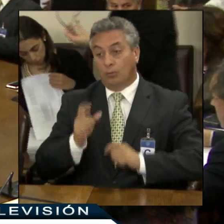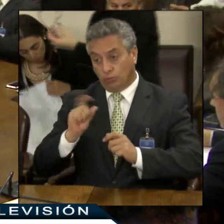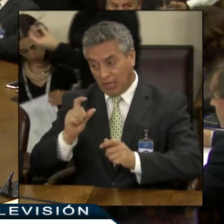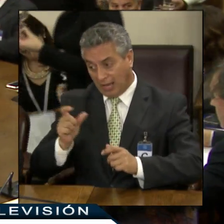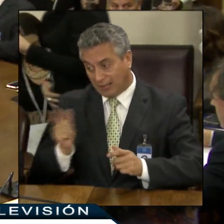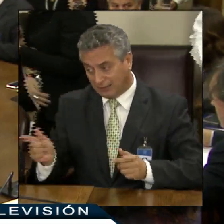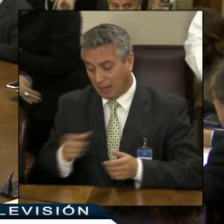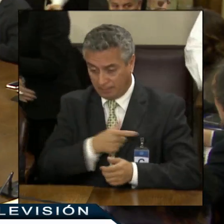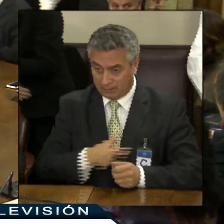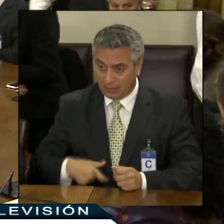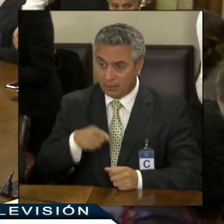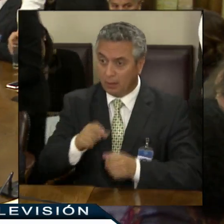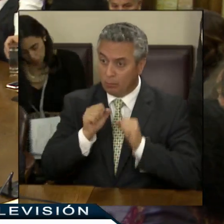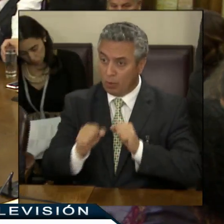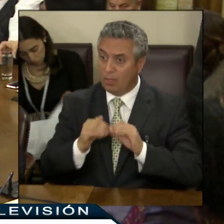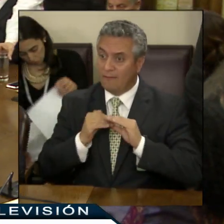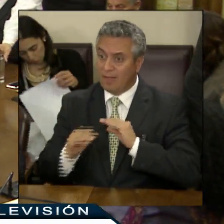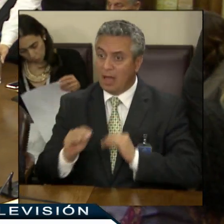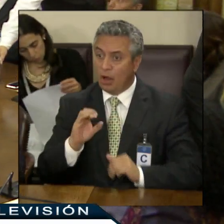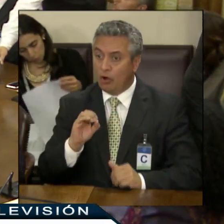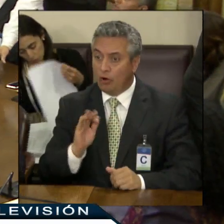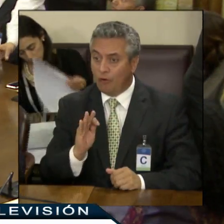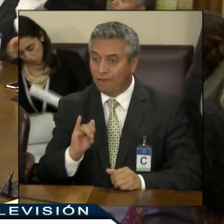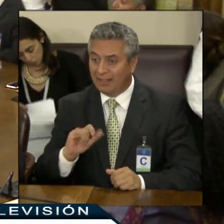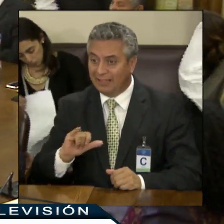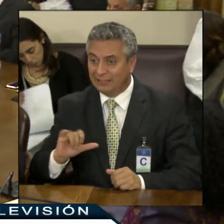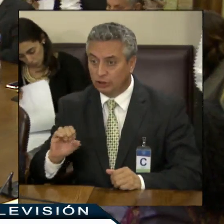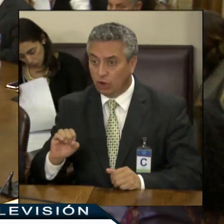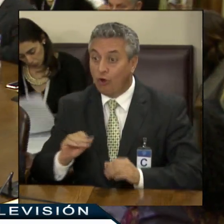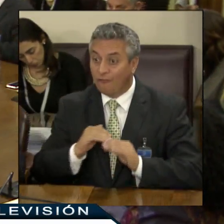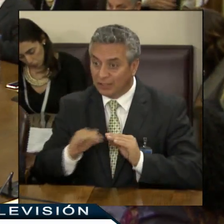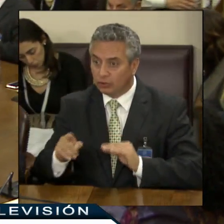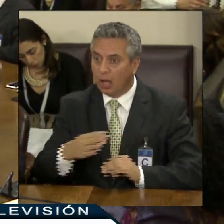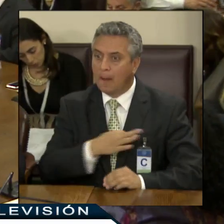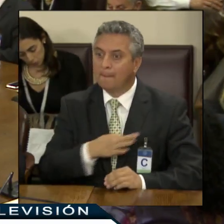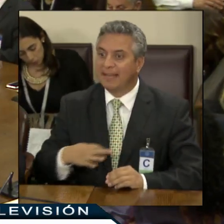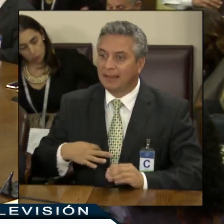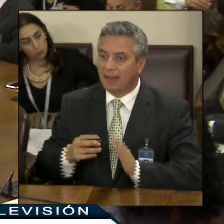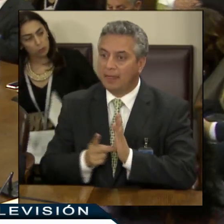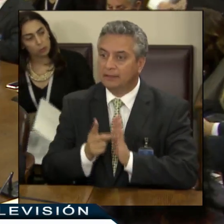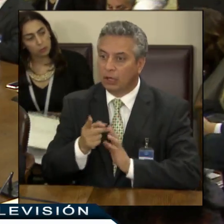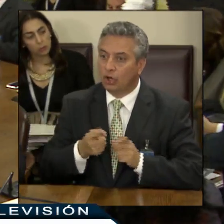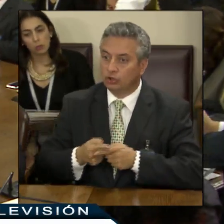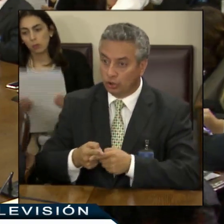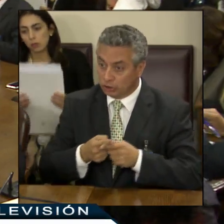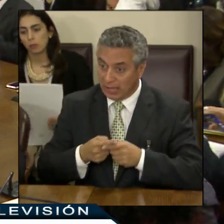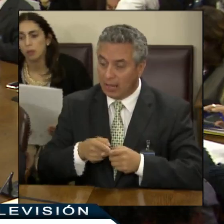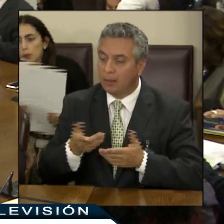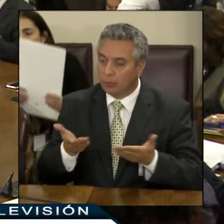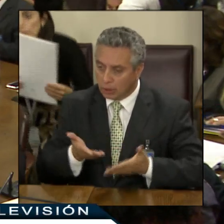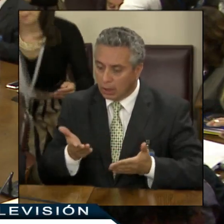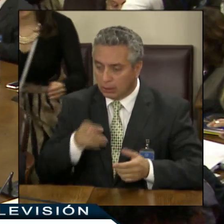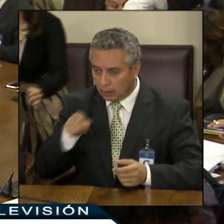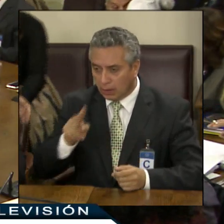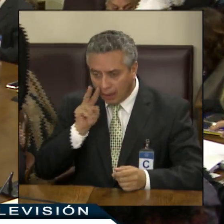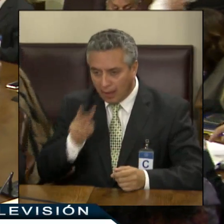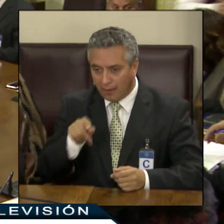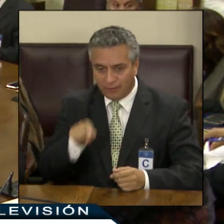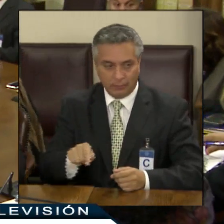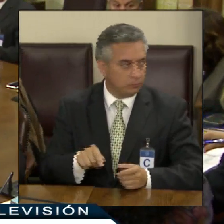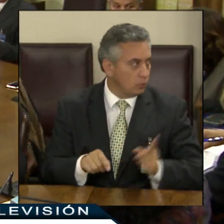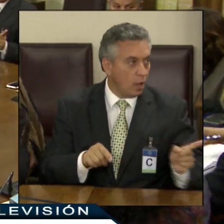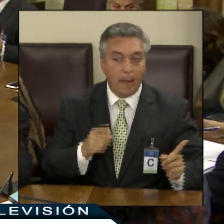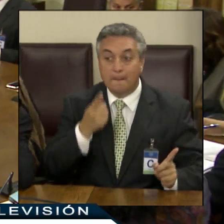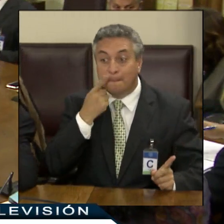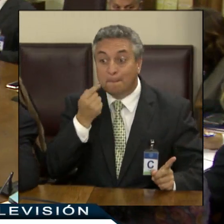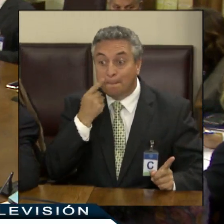un un oficio a la a la ministra de desarrollo social que tiene que ver No es cierto con los con Los RS